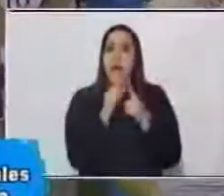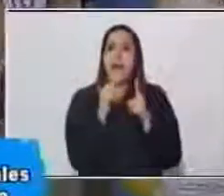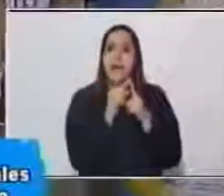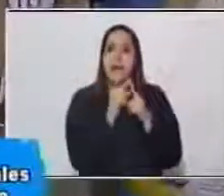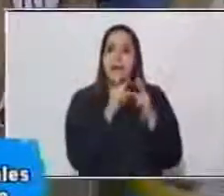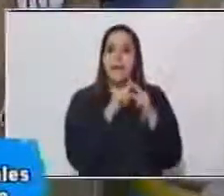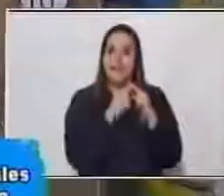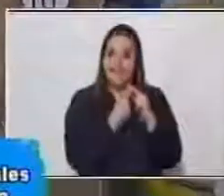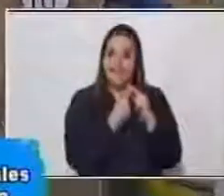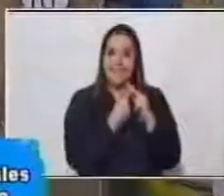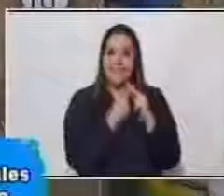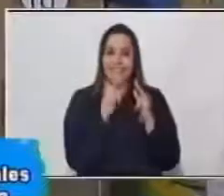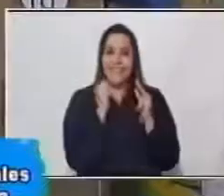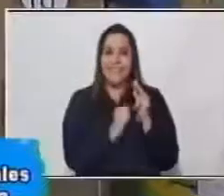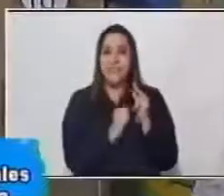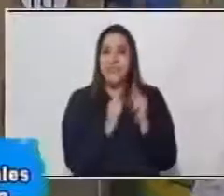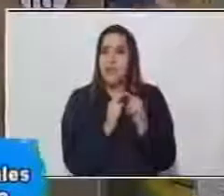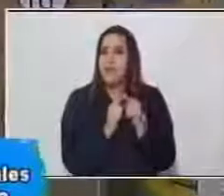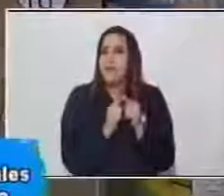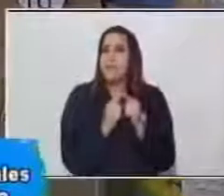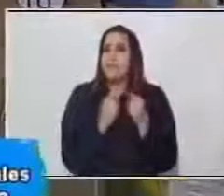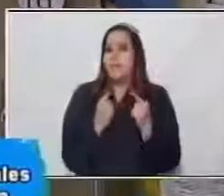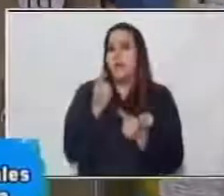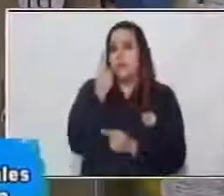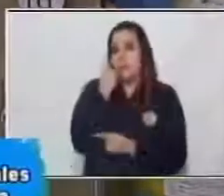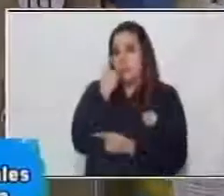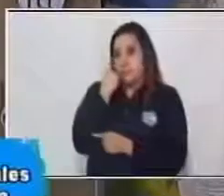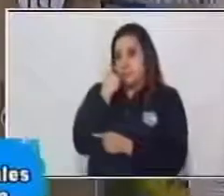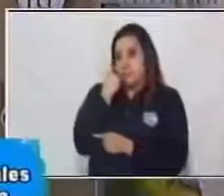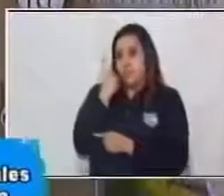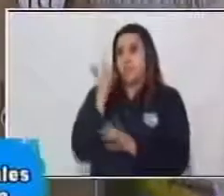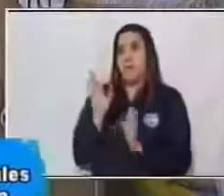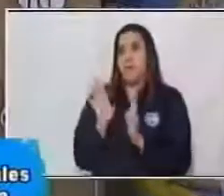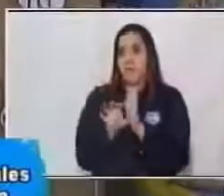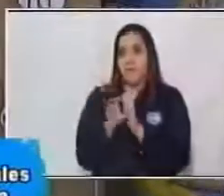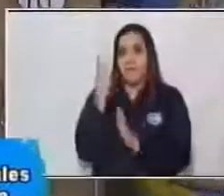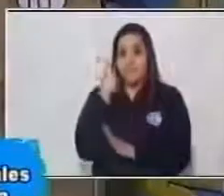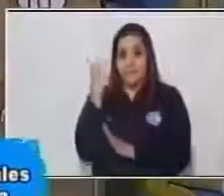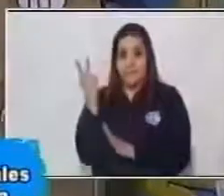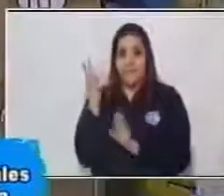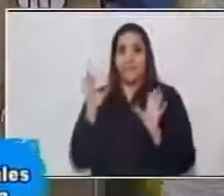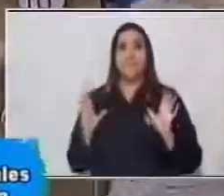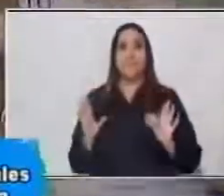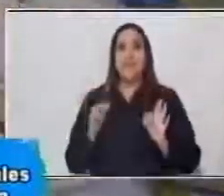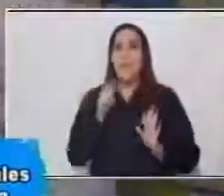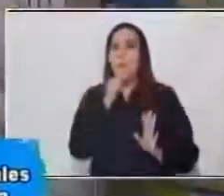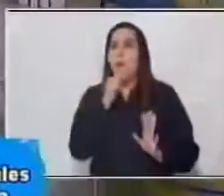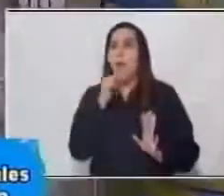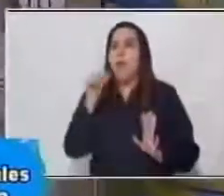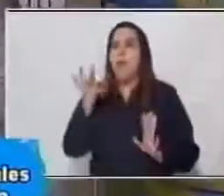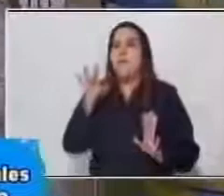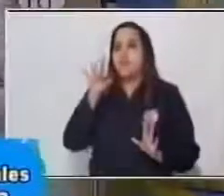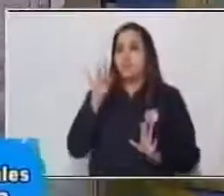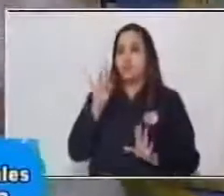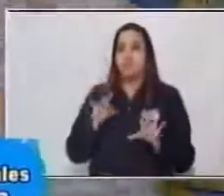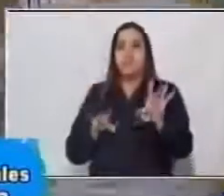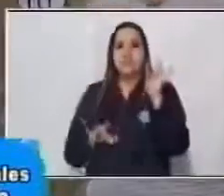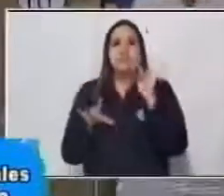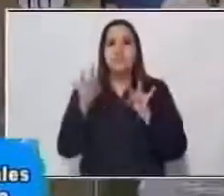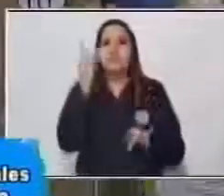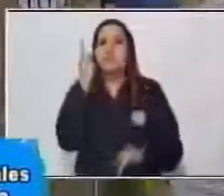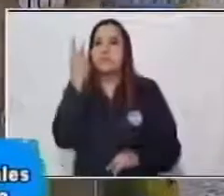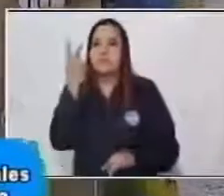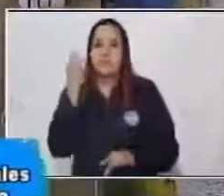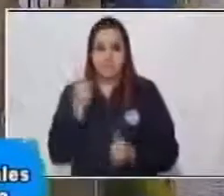inician. ¿De acuerdo? Pero, tenemos que ver, por eso están estas claves aquí, ¿sí? Las tienes que ver muy